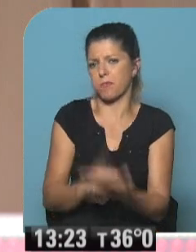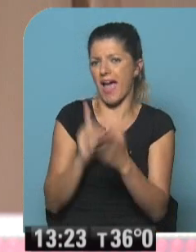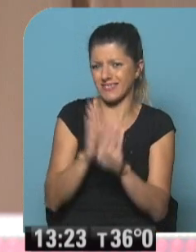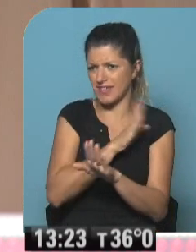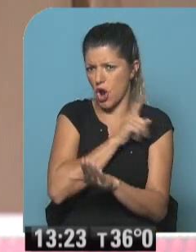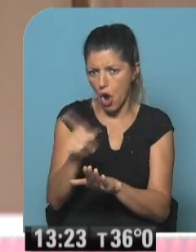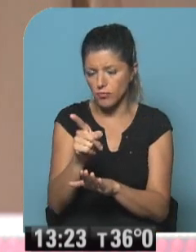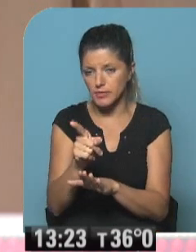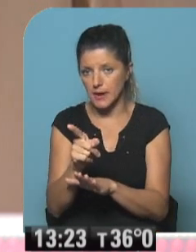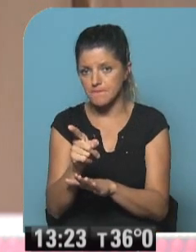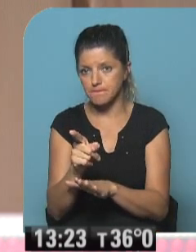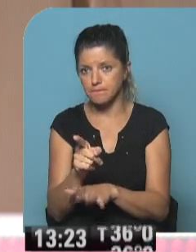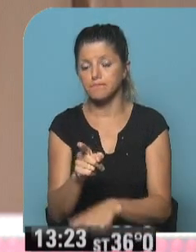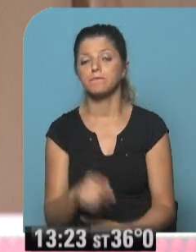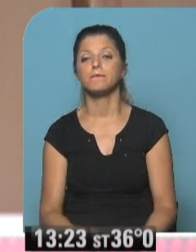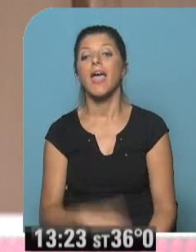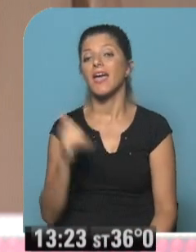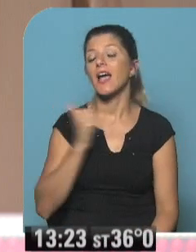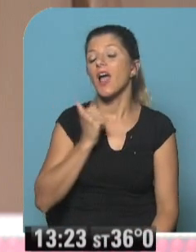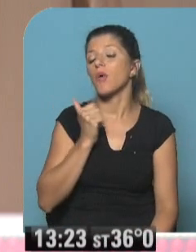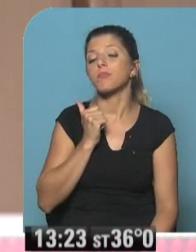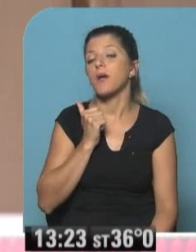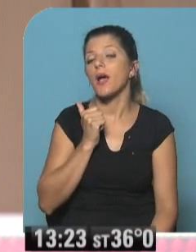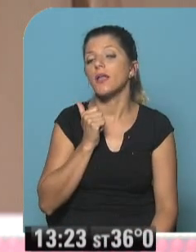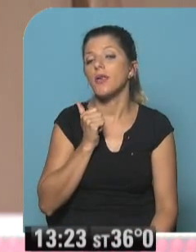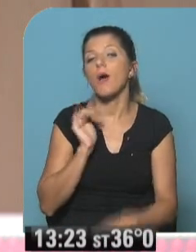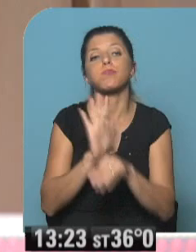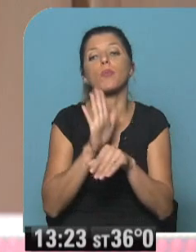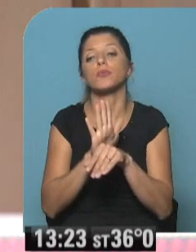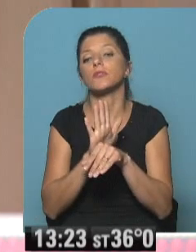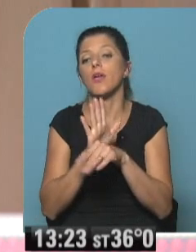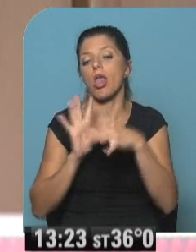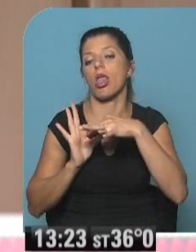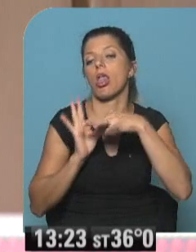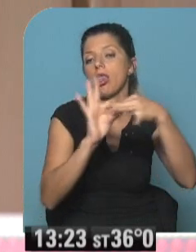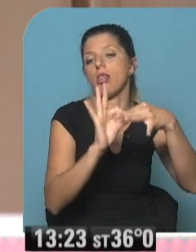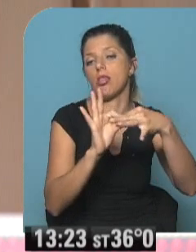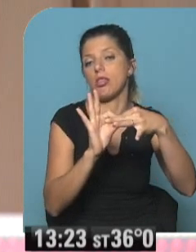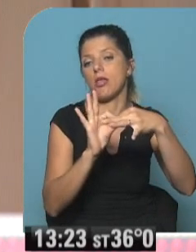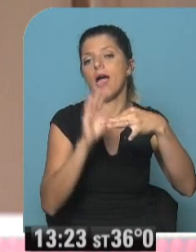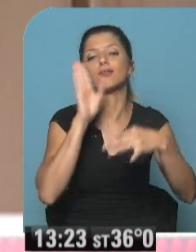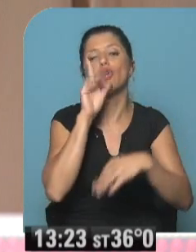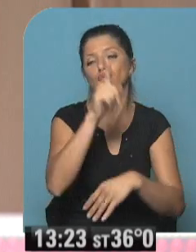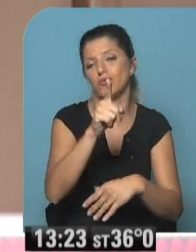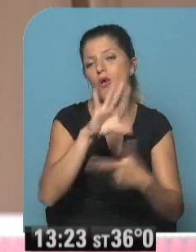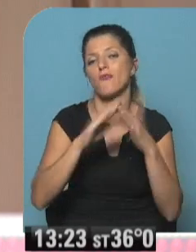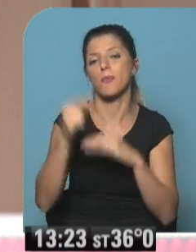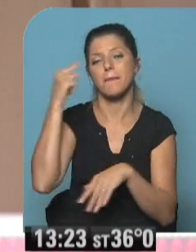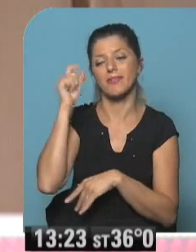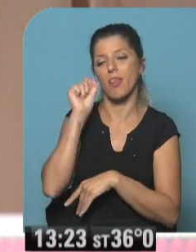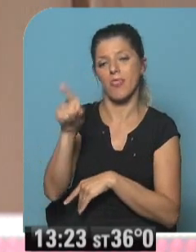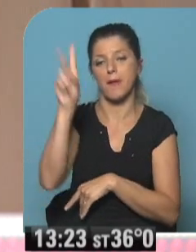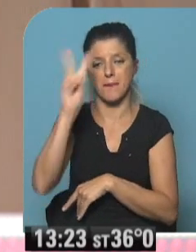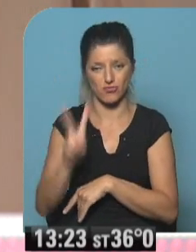dura. Prácticamente Canadá se termina alineando a las mismas prácticas o calificaciones que hace Estados Unidos del